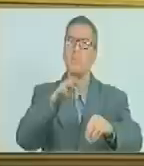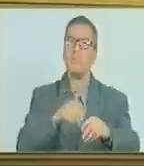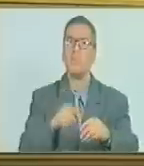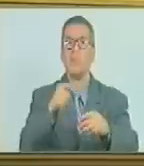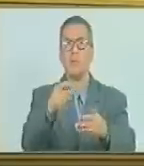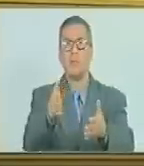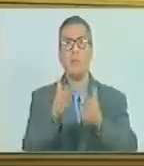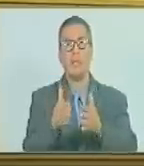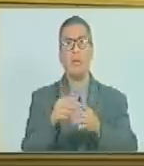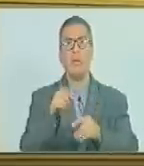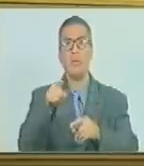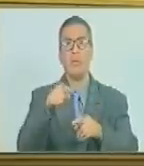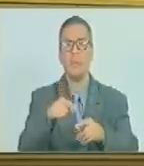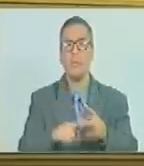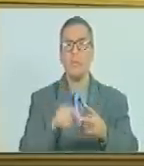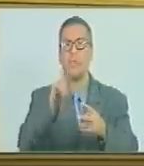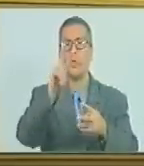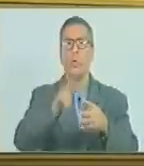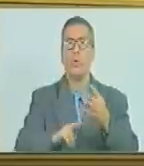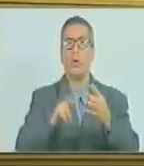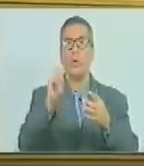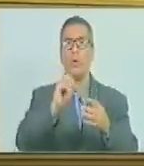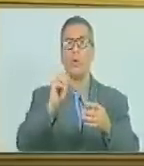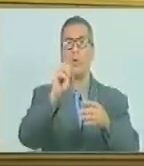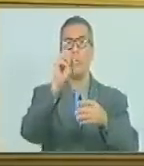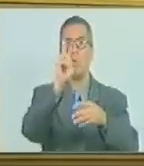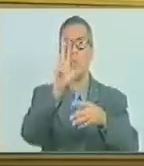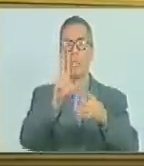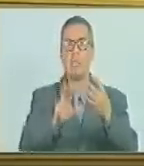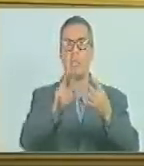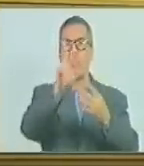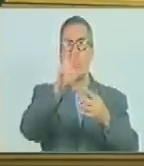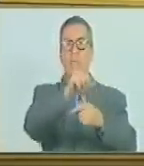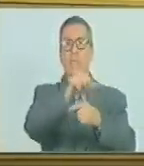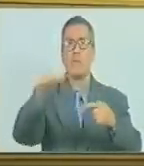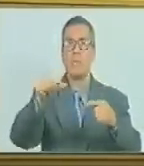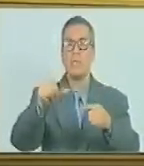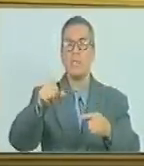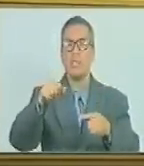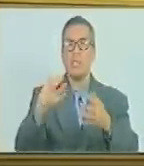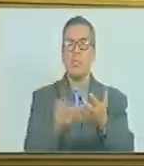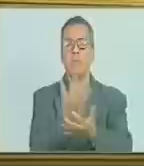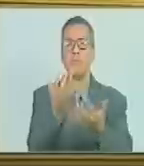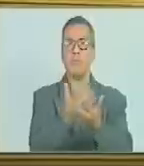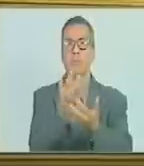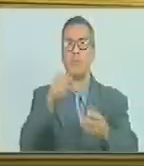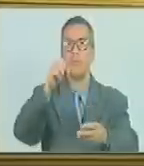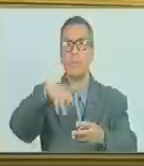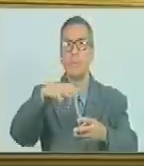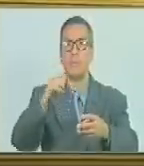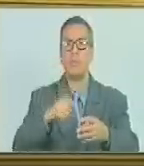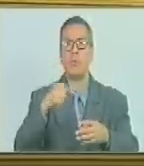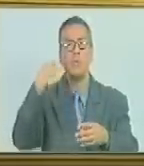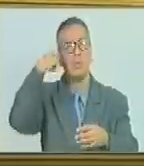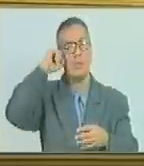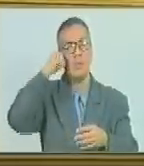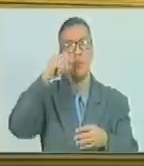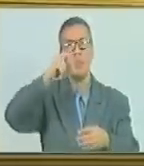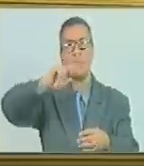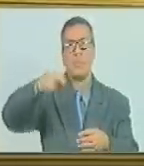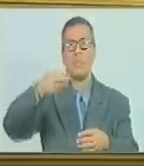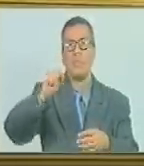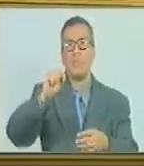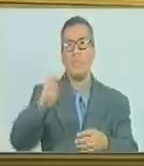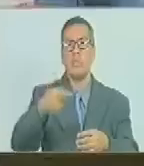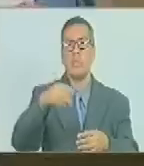Ganó este, y después duran 2-3 semanas quemando actas. El doctor Regoxal, era uno, yo creo que el doctor Reoxal se